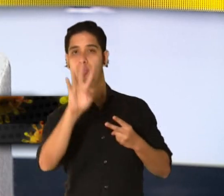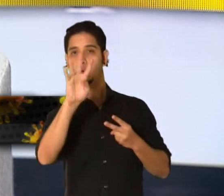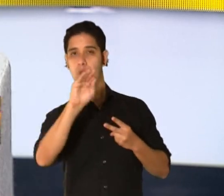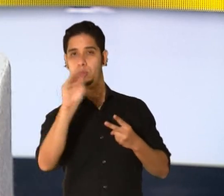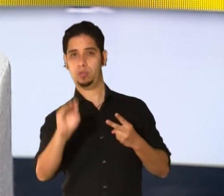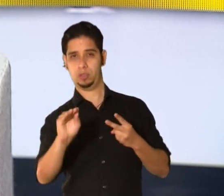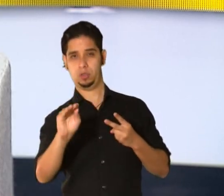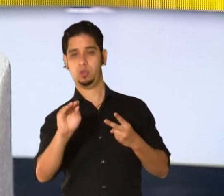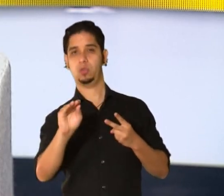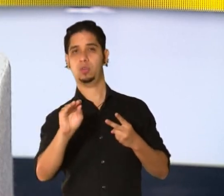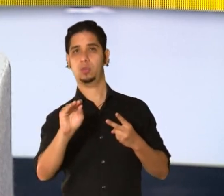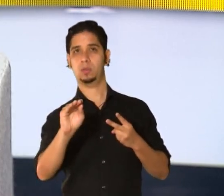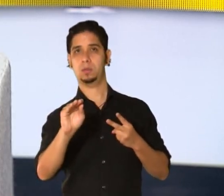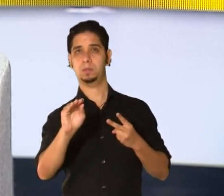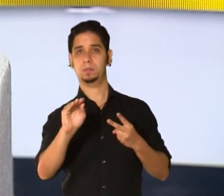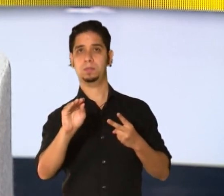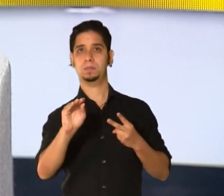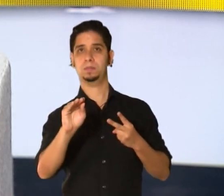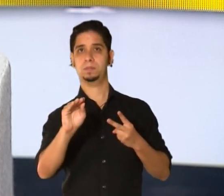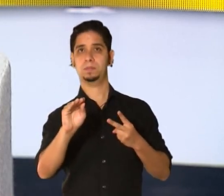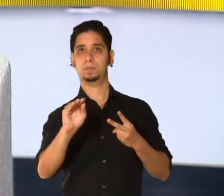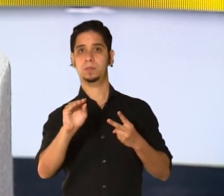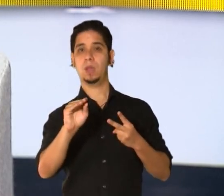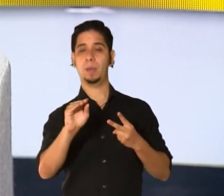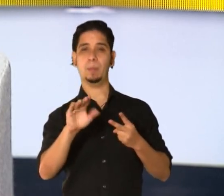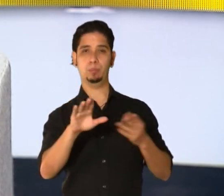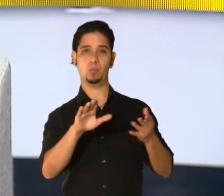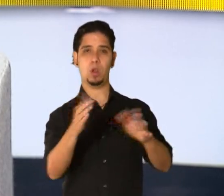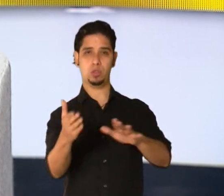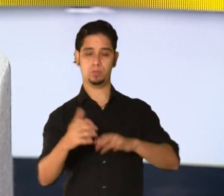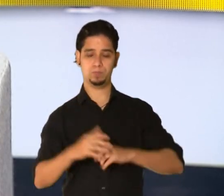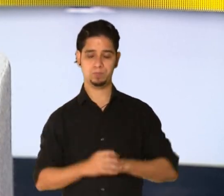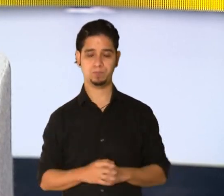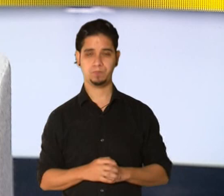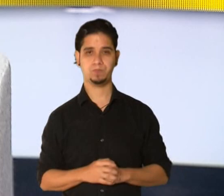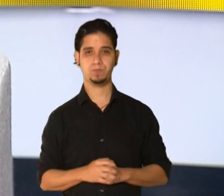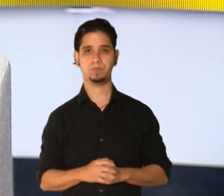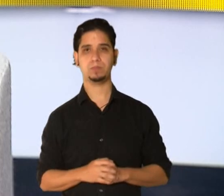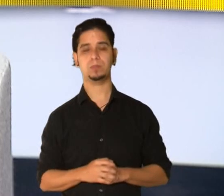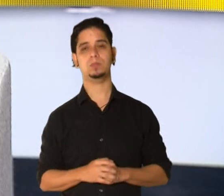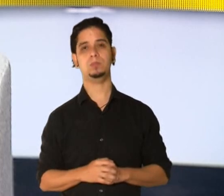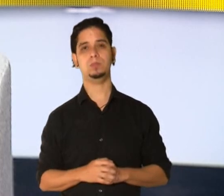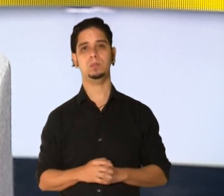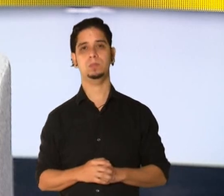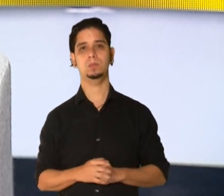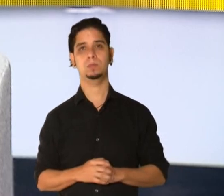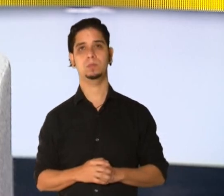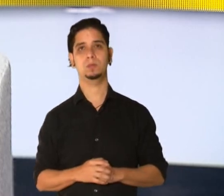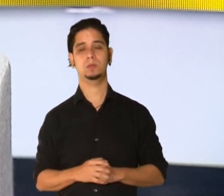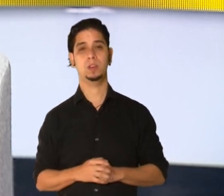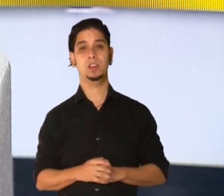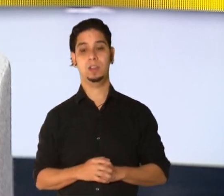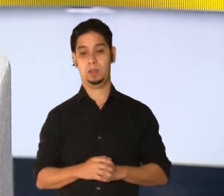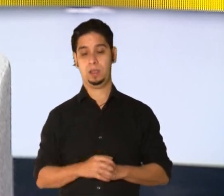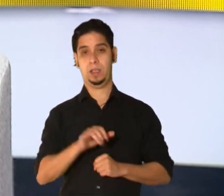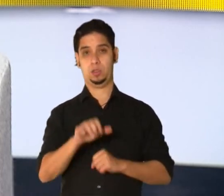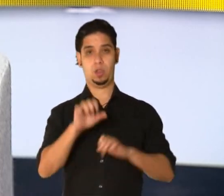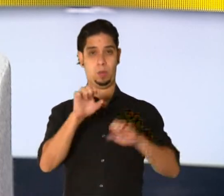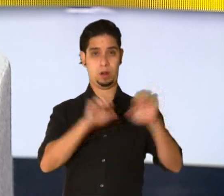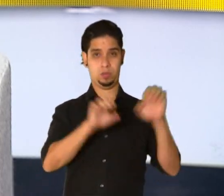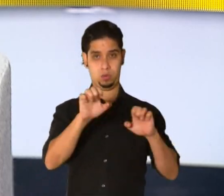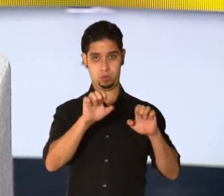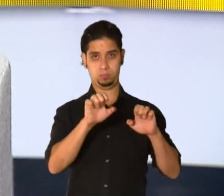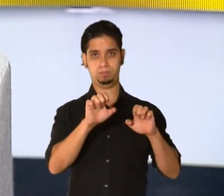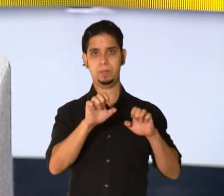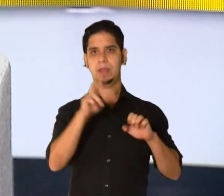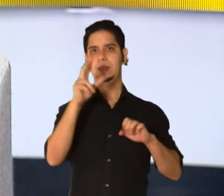estas la persona había fallecido. Entonces, hacer esta misma evaluación 3 meses más tarde